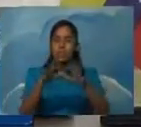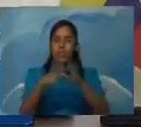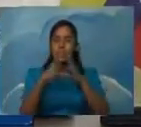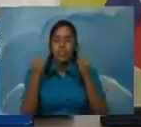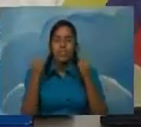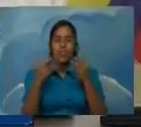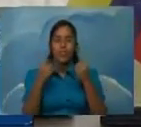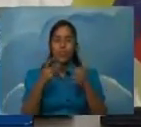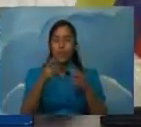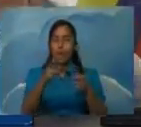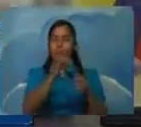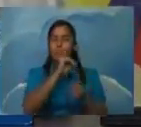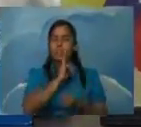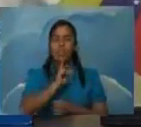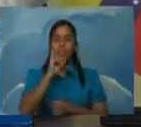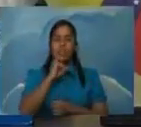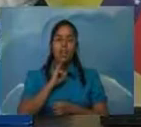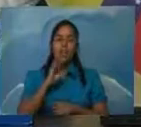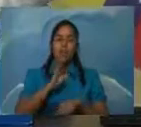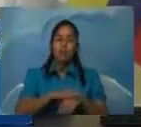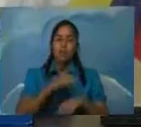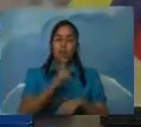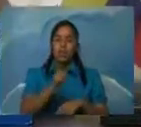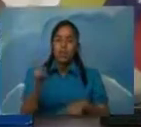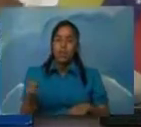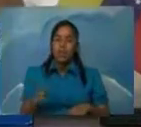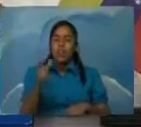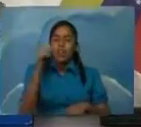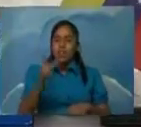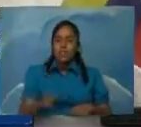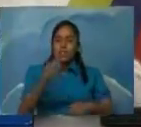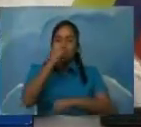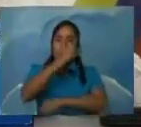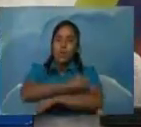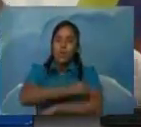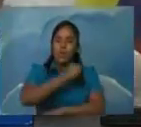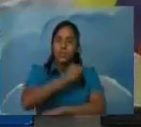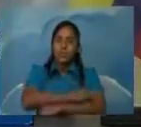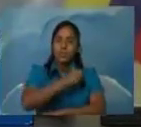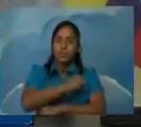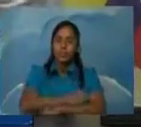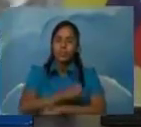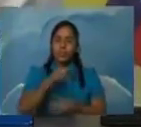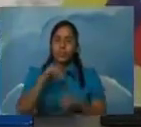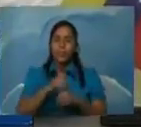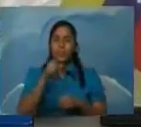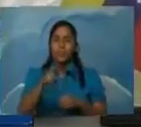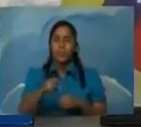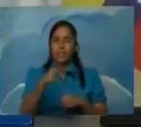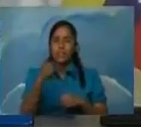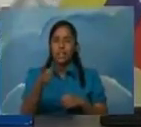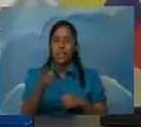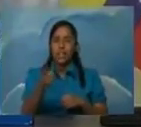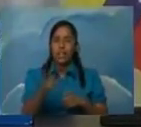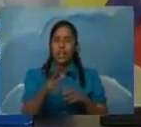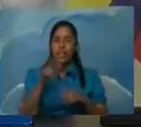ese pueblo Israel, porque ellos han sido obedientes en cuanto a